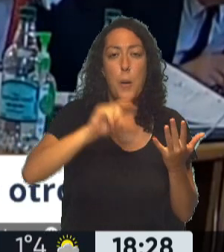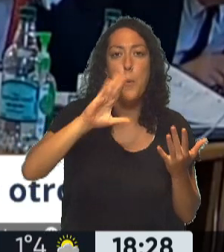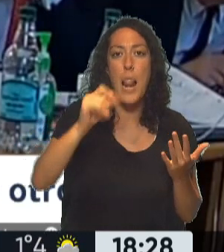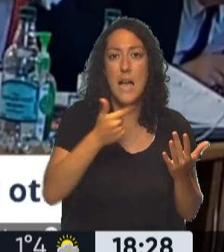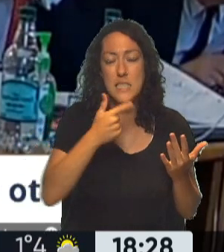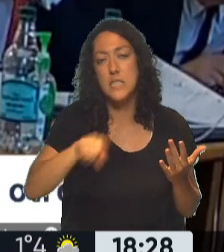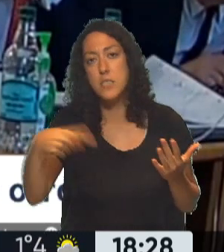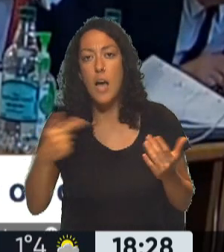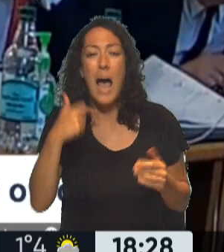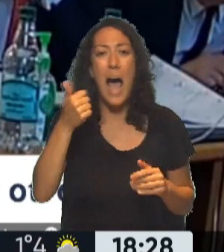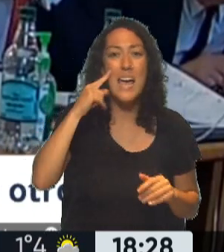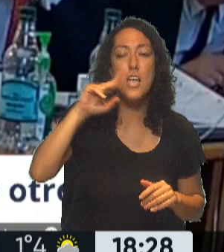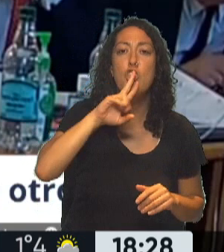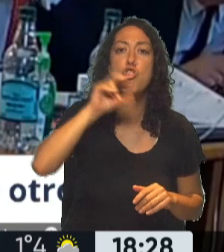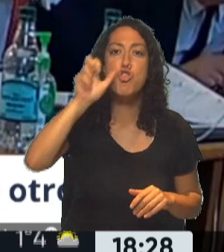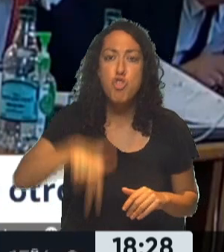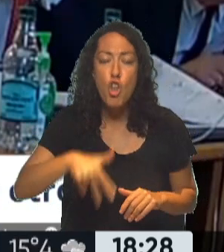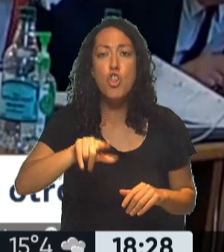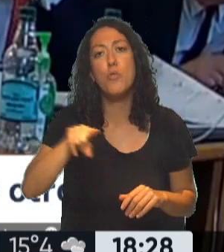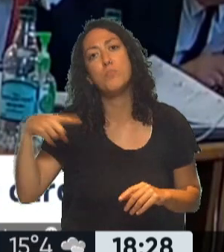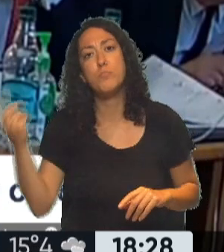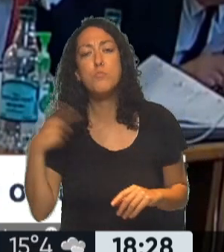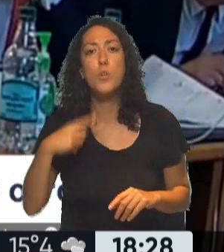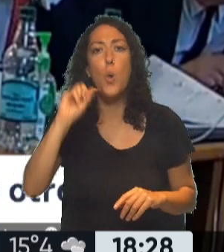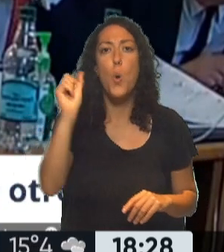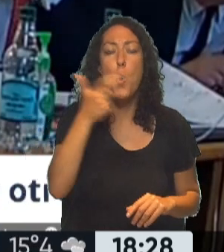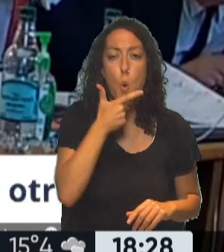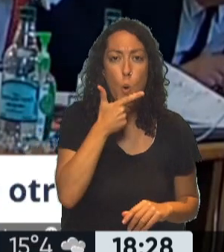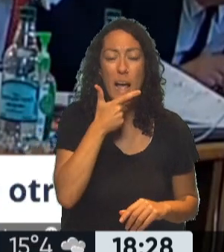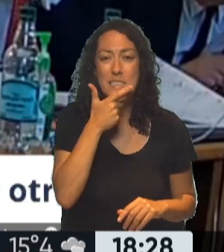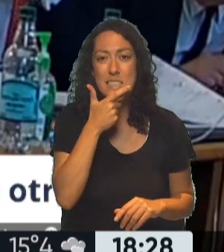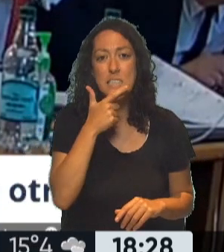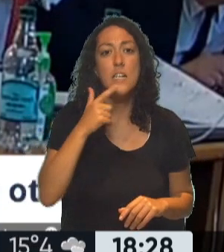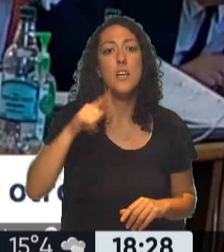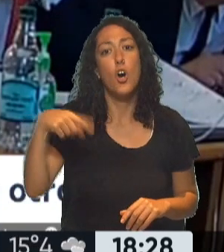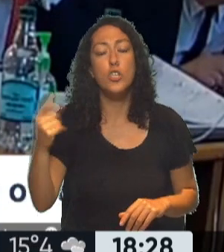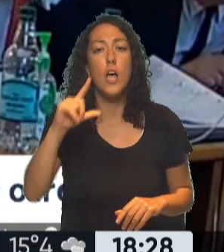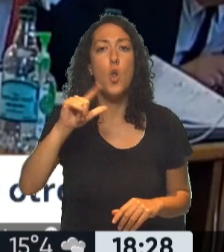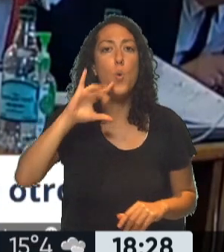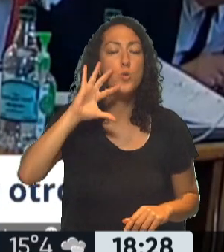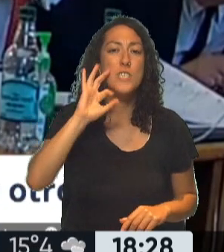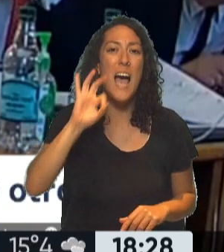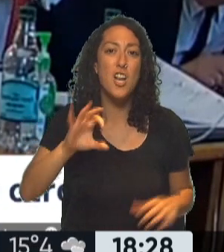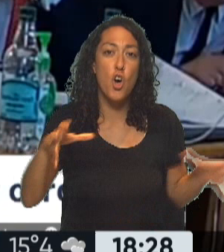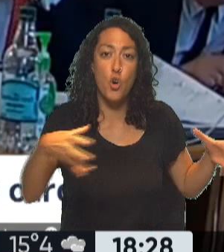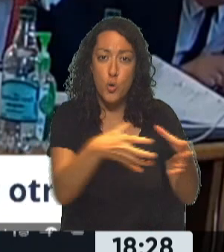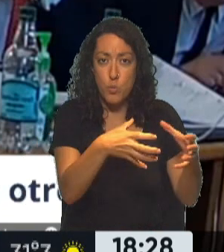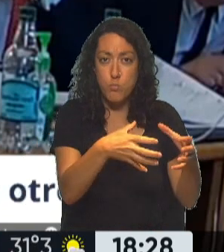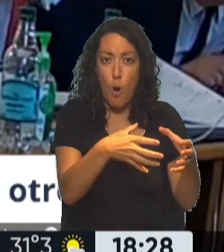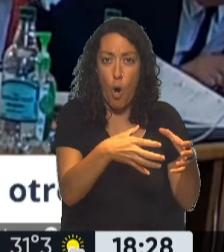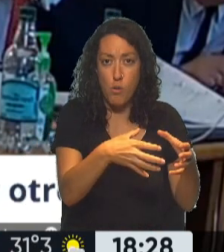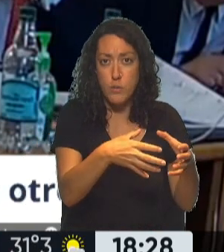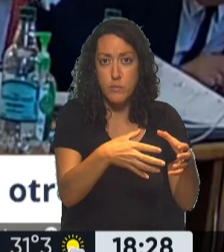Inali, Ayrton Michael Violás, Lucas Fidel Pertossi y Luciano Pertossi en su comisión en